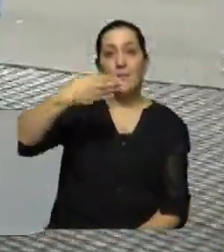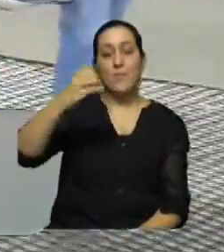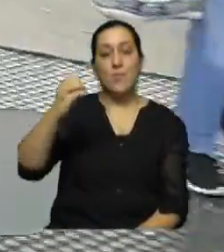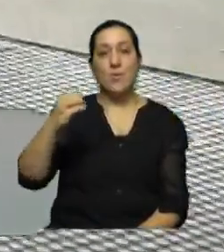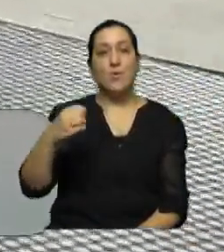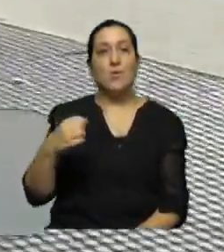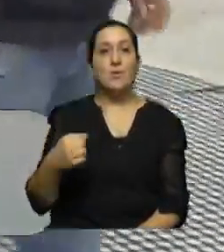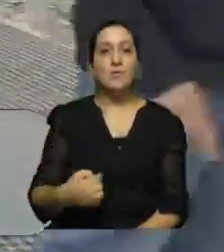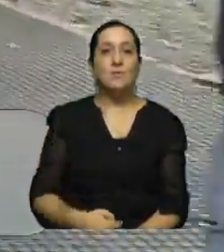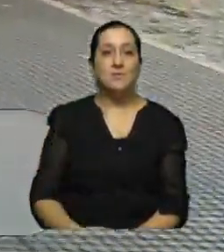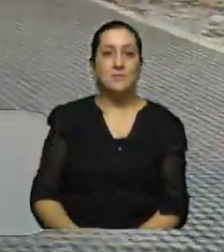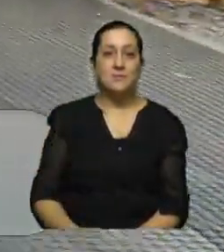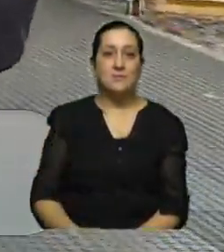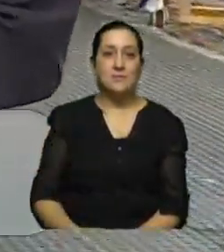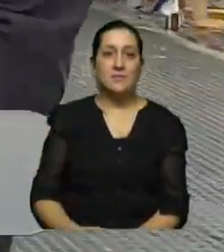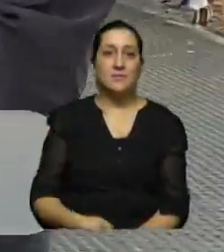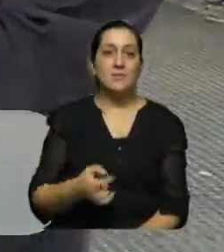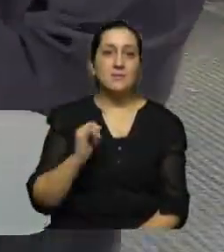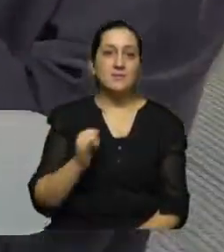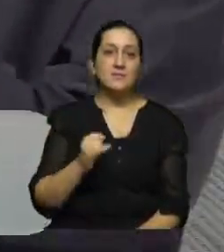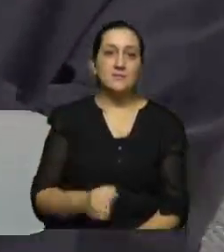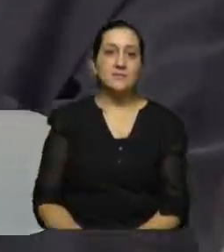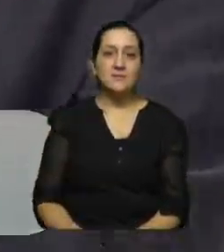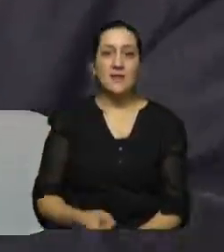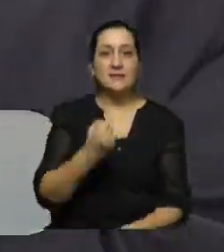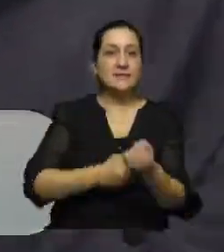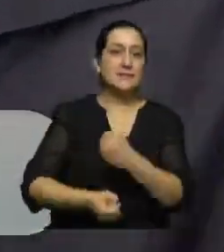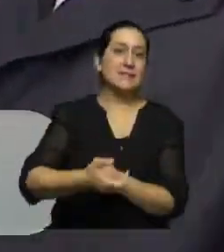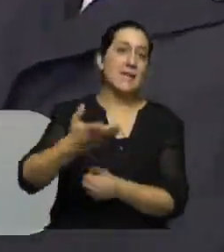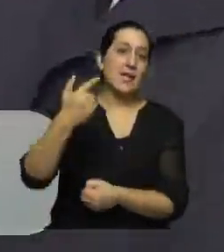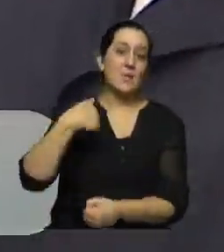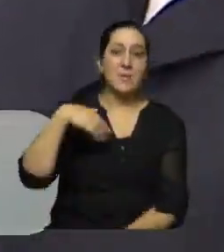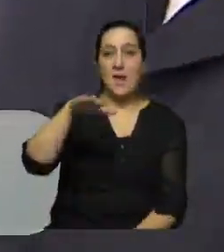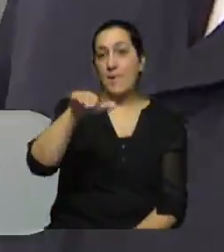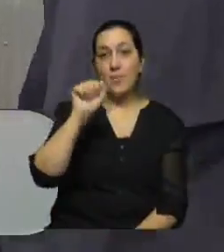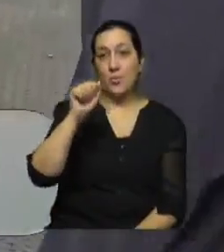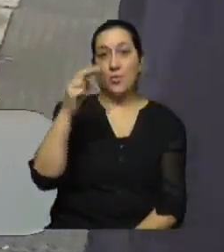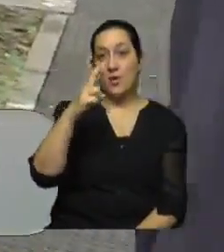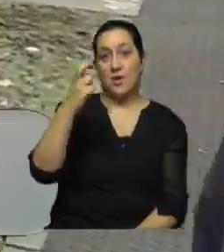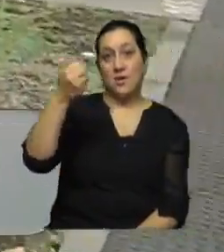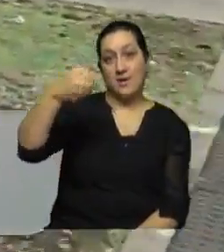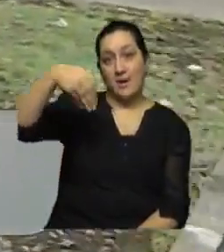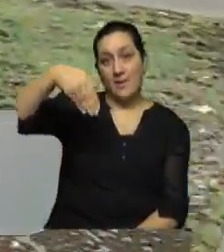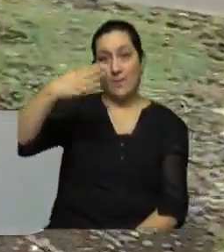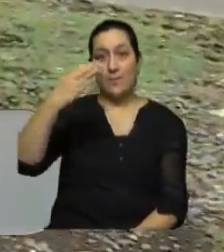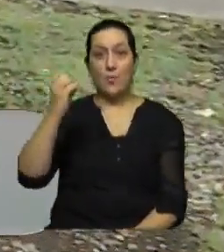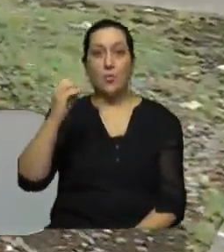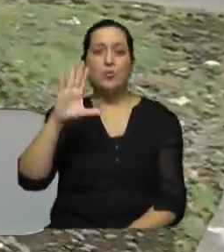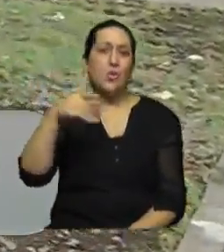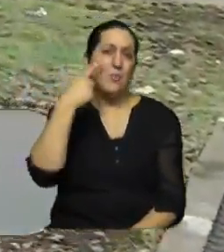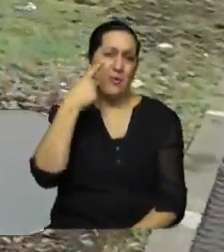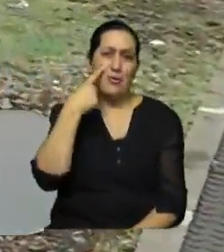Stallone, digo. A ver, tomámelo, Agustín, Rambo. El Rambo. Hacen acá todo, hace años, el apodo mío es el Rambo, digo. Todos me conocen acá,